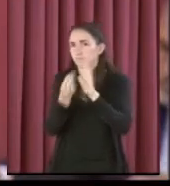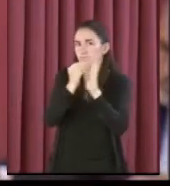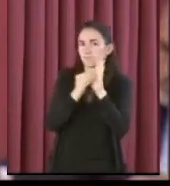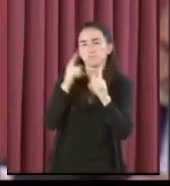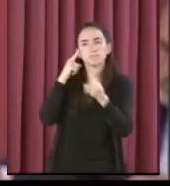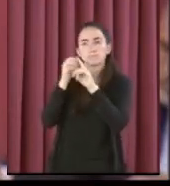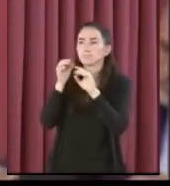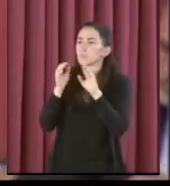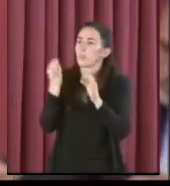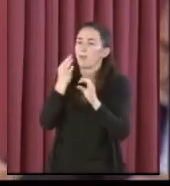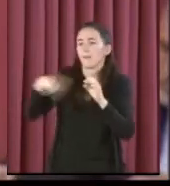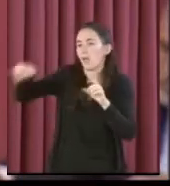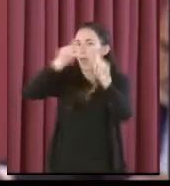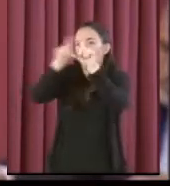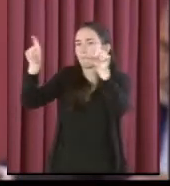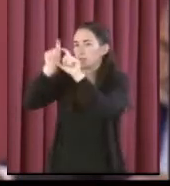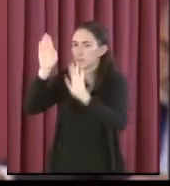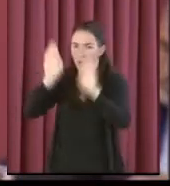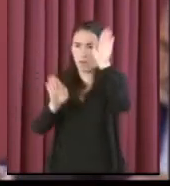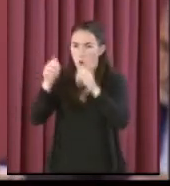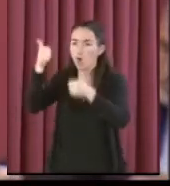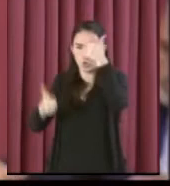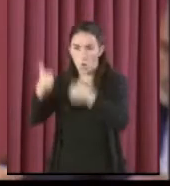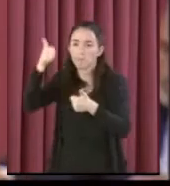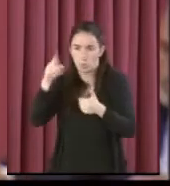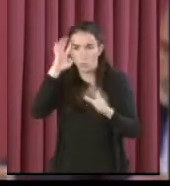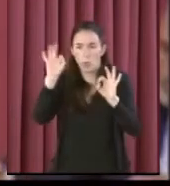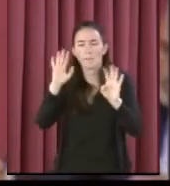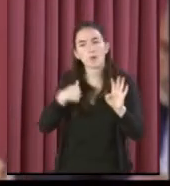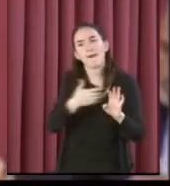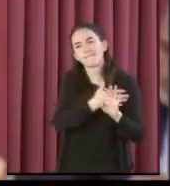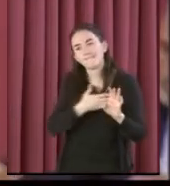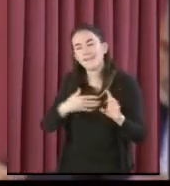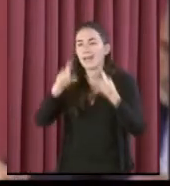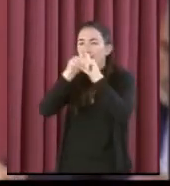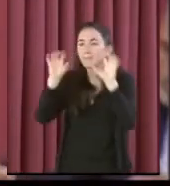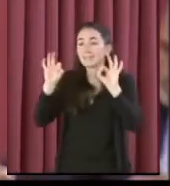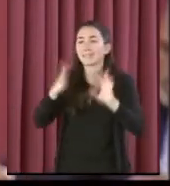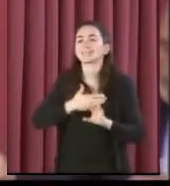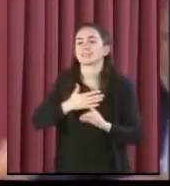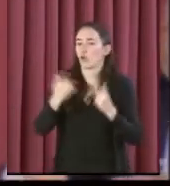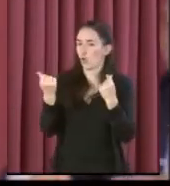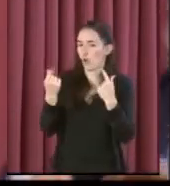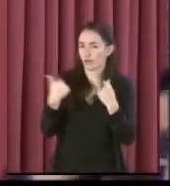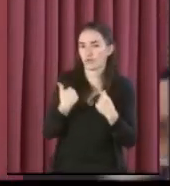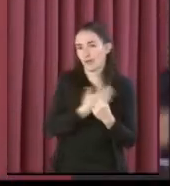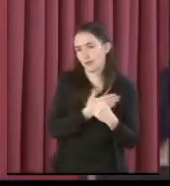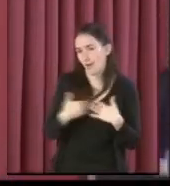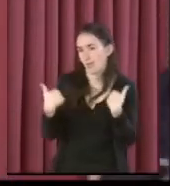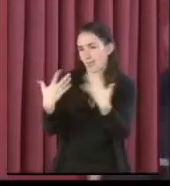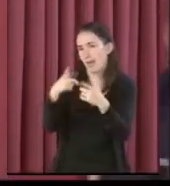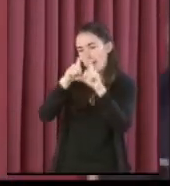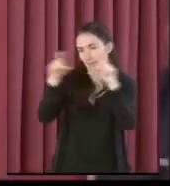competitiva, la participación de empresas locales. Les daré dos cifras. Las empresas riojanas fueron adjudicatarias